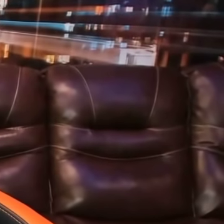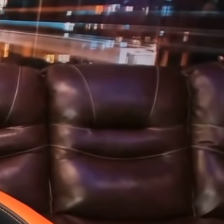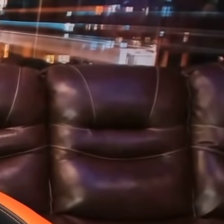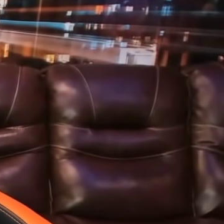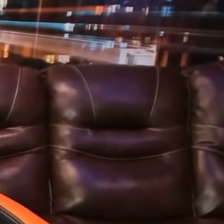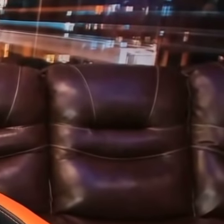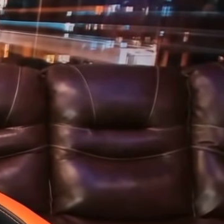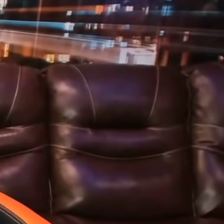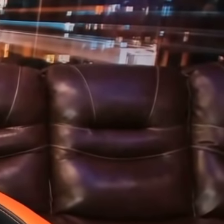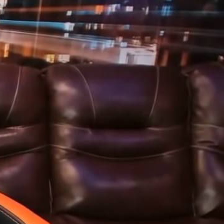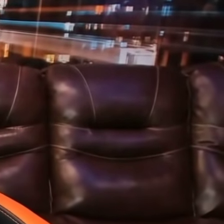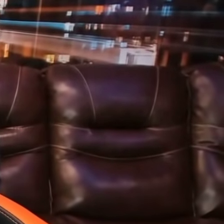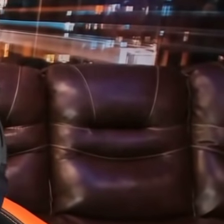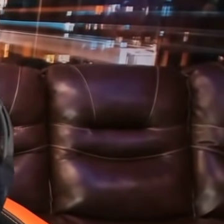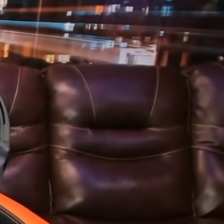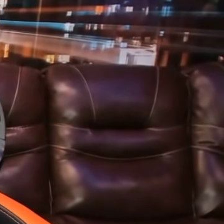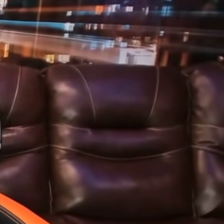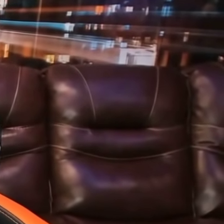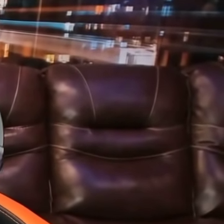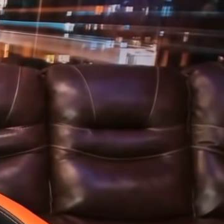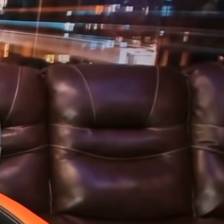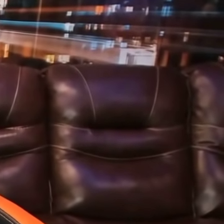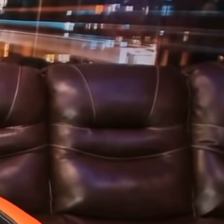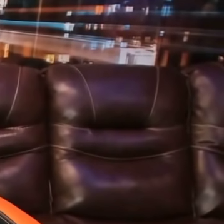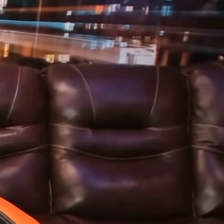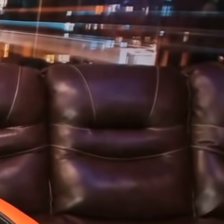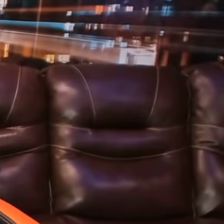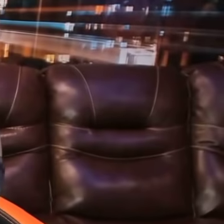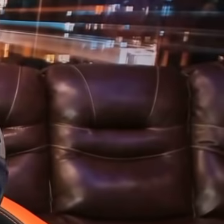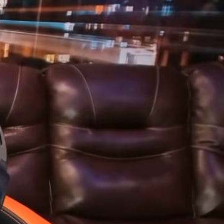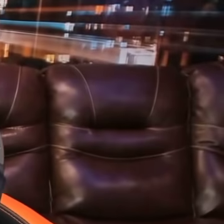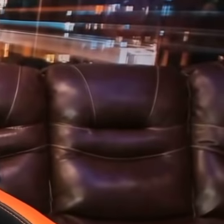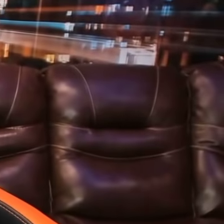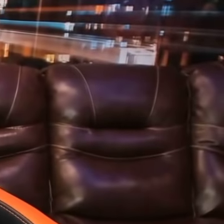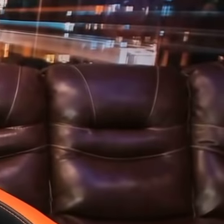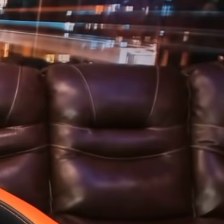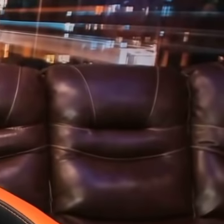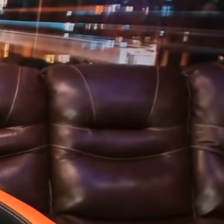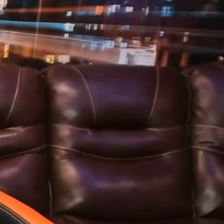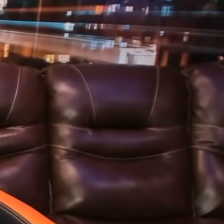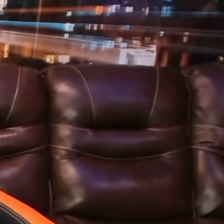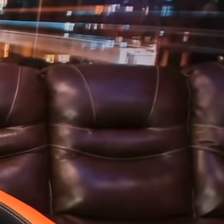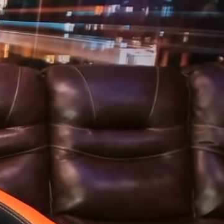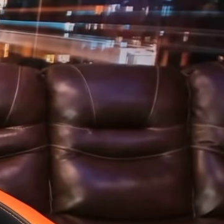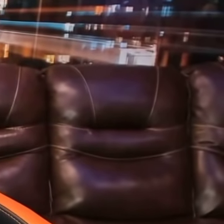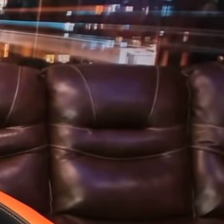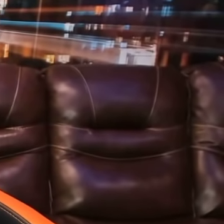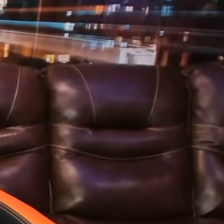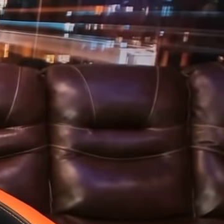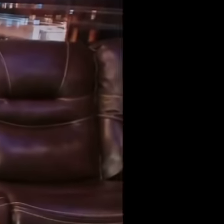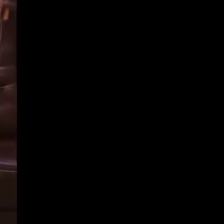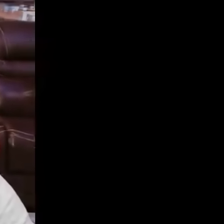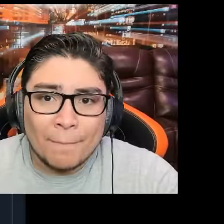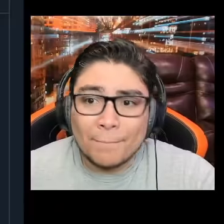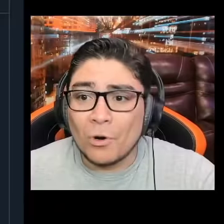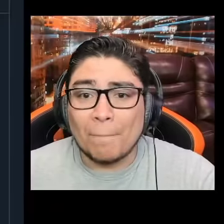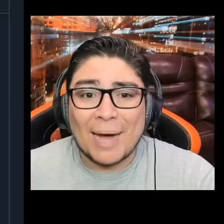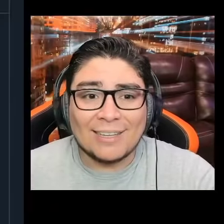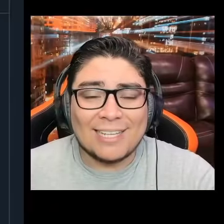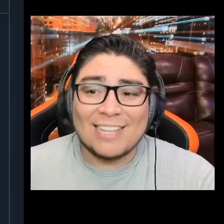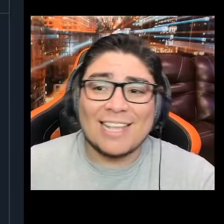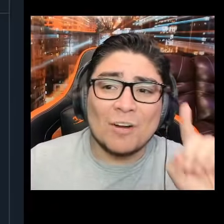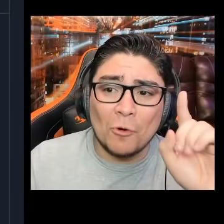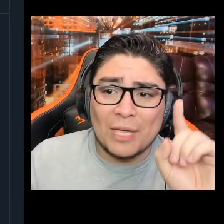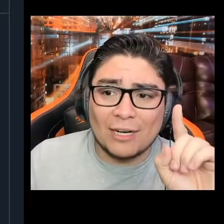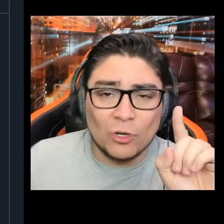tenía pleno conocimiento de la situación que lamentablemente se vivió en méxico donde hubo una operación por